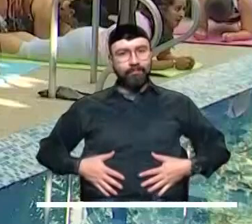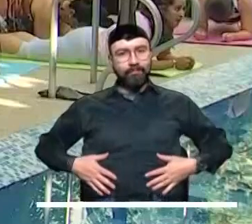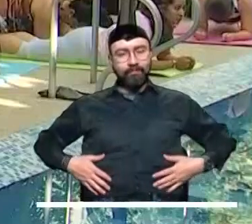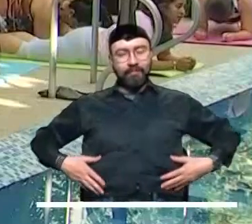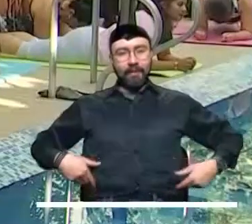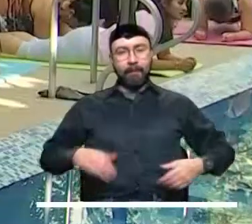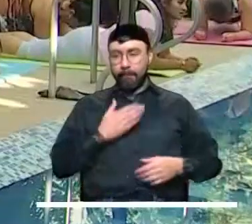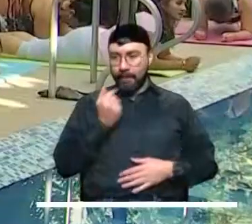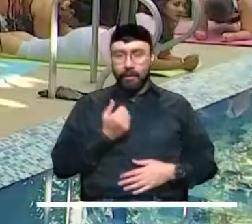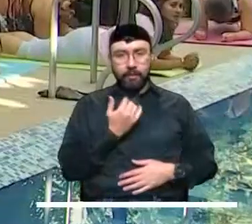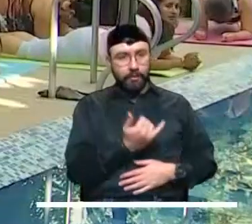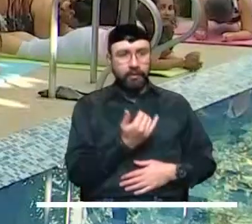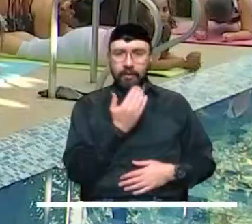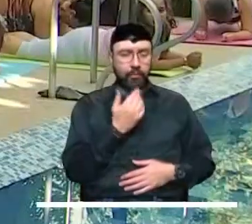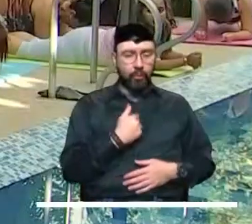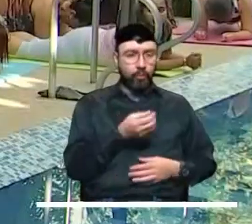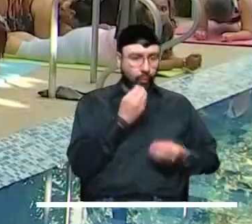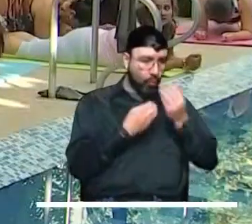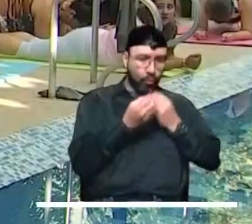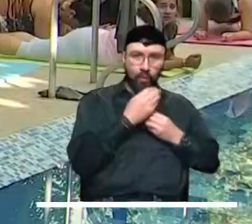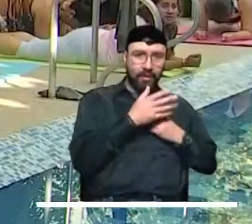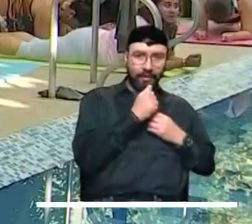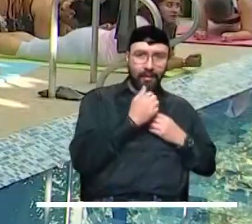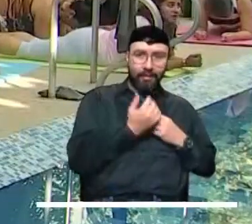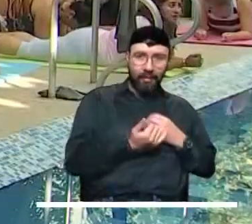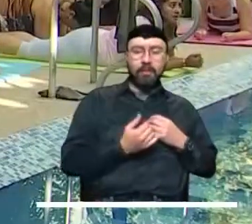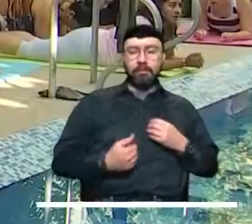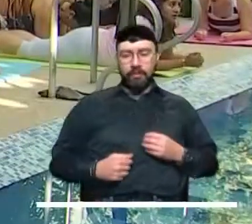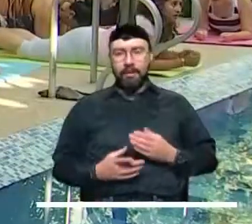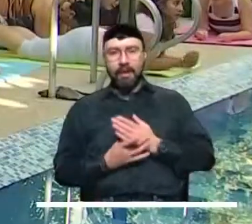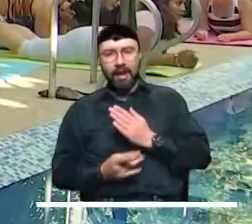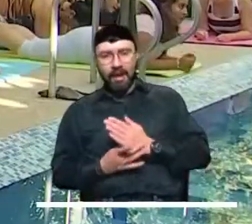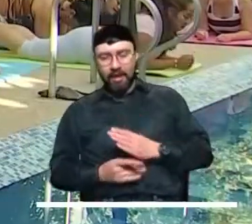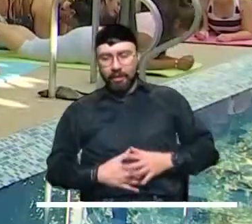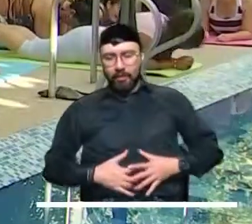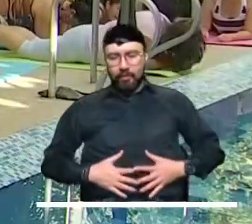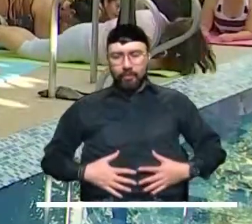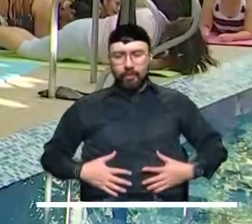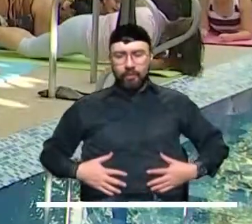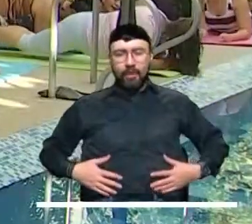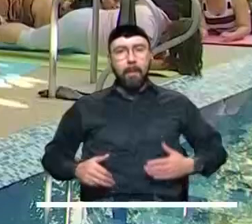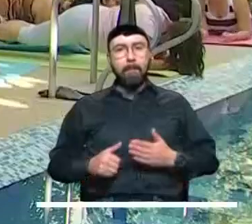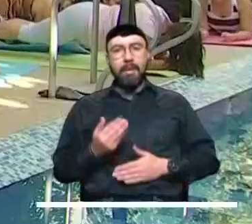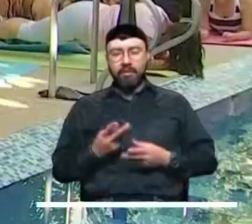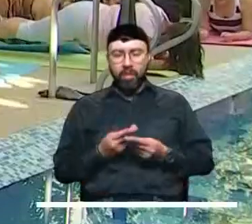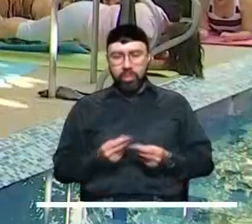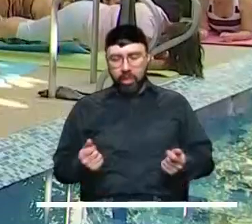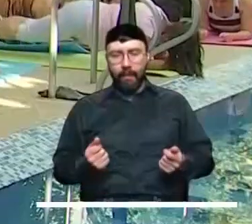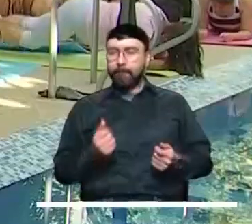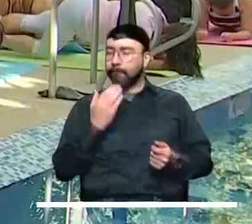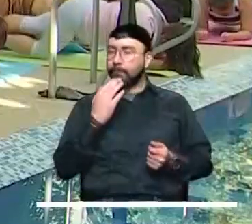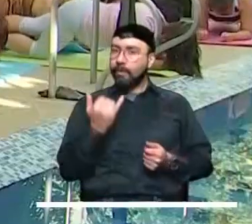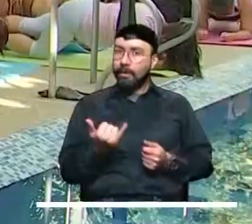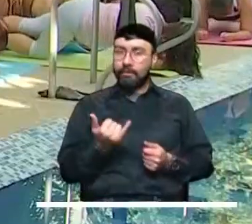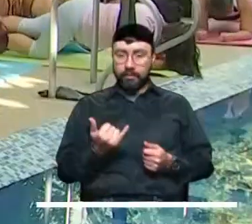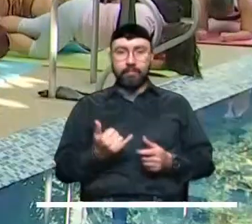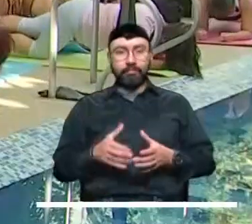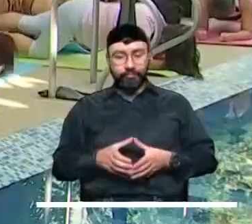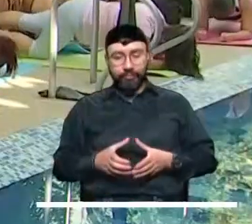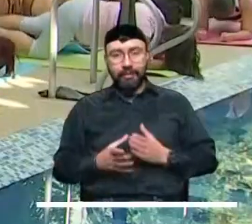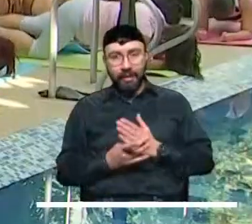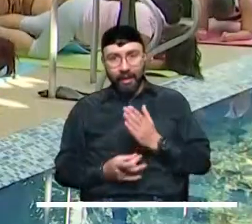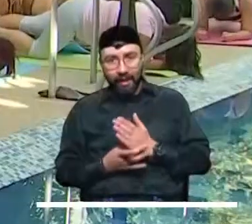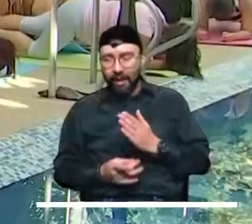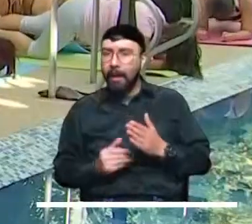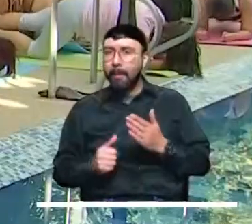cuerpo debe utilizar esa misma grasa como energía y empieza a quemarla. Los depósitos de grasa empiezan a disminuir